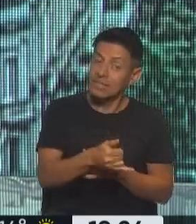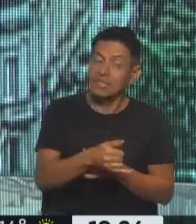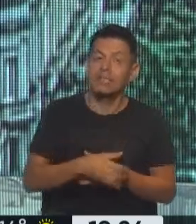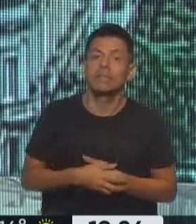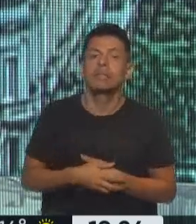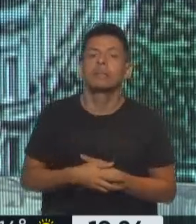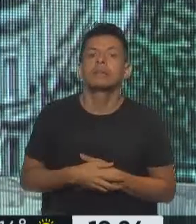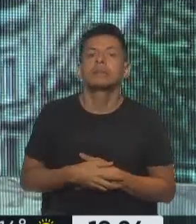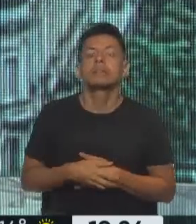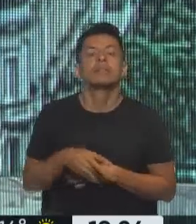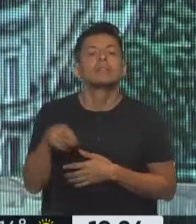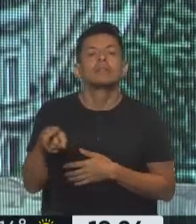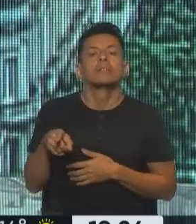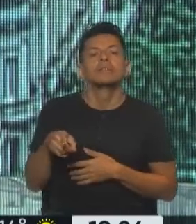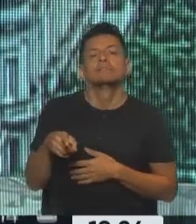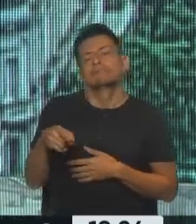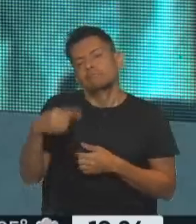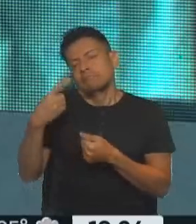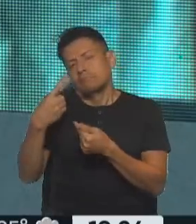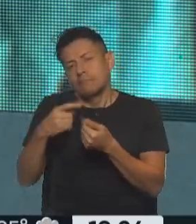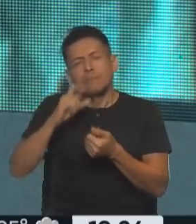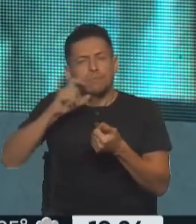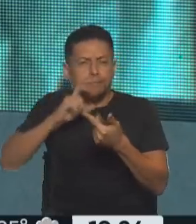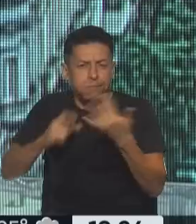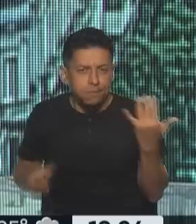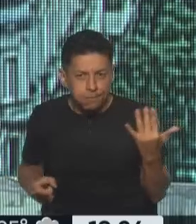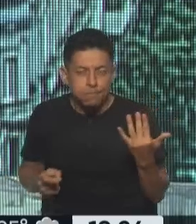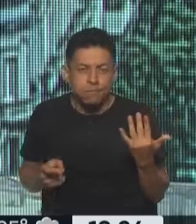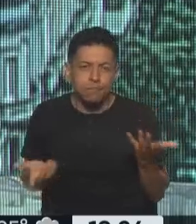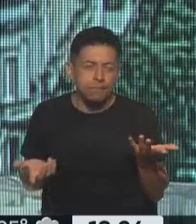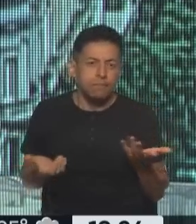hacer una cantidad de delitos para que eso, en el cual estaba,